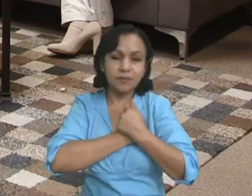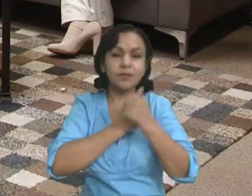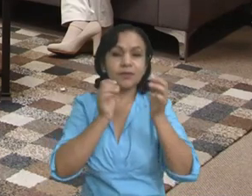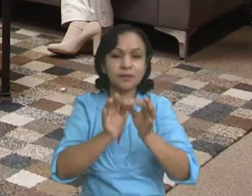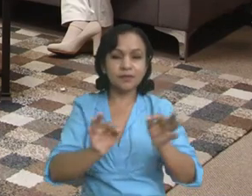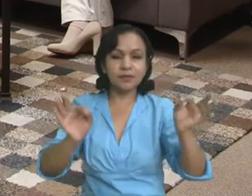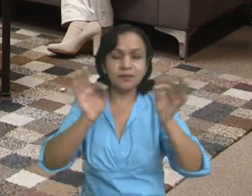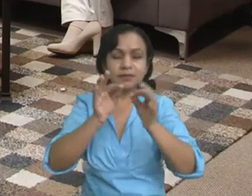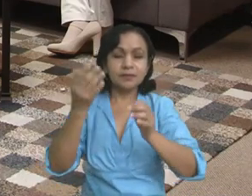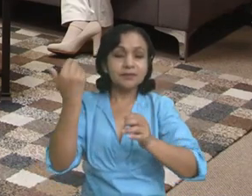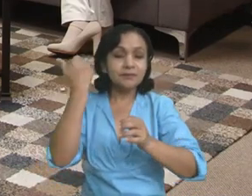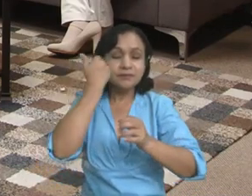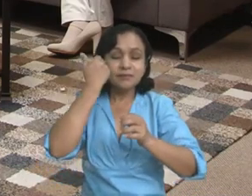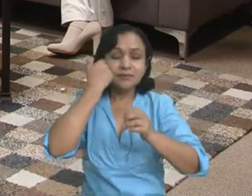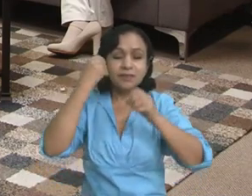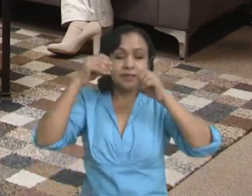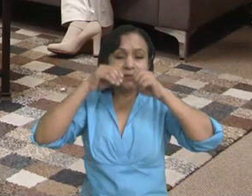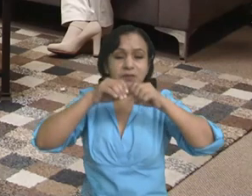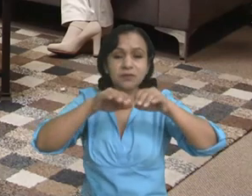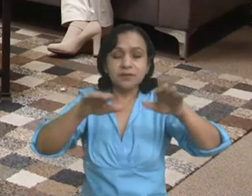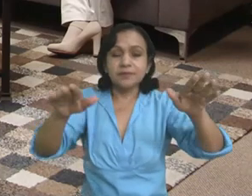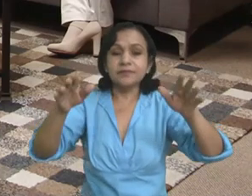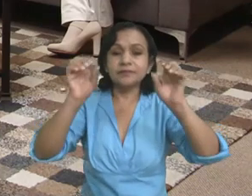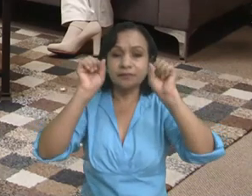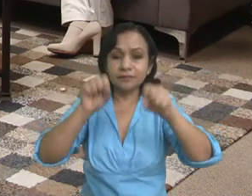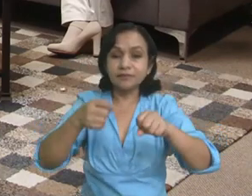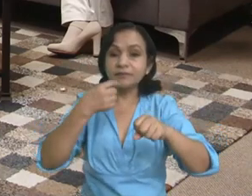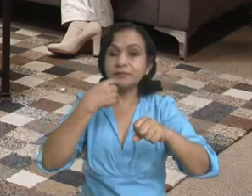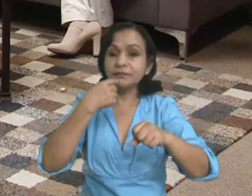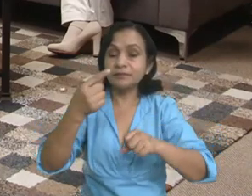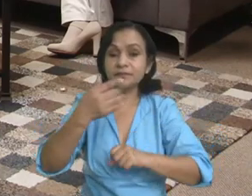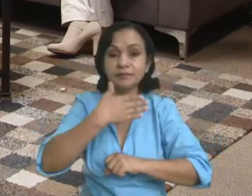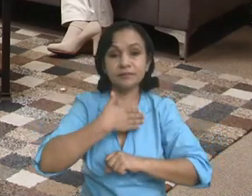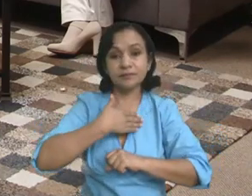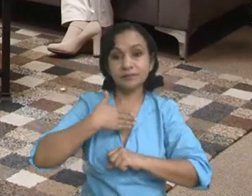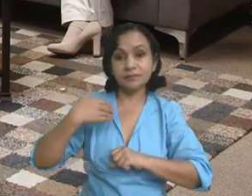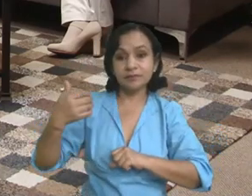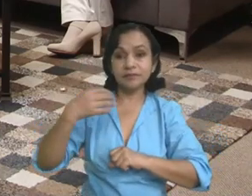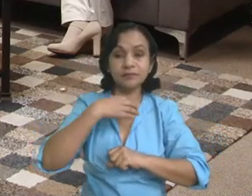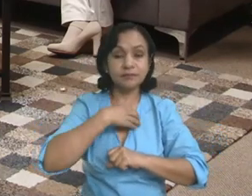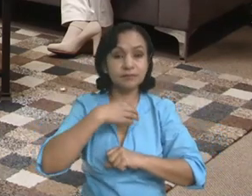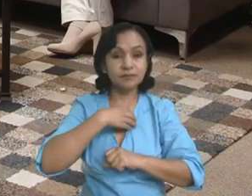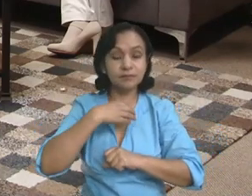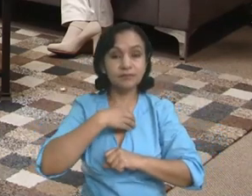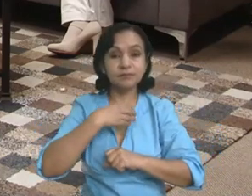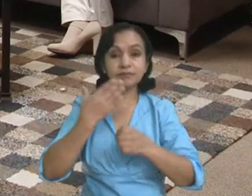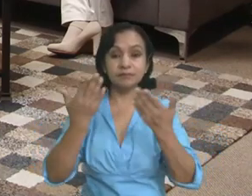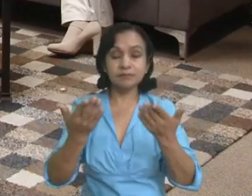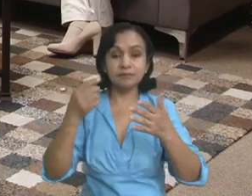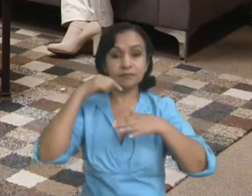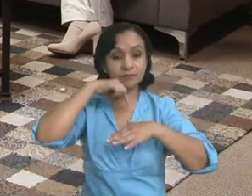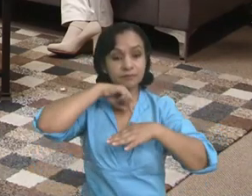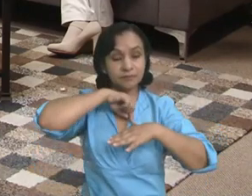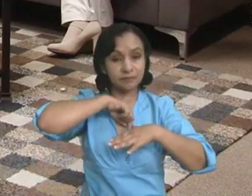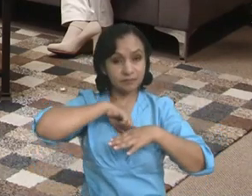de virus, de pandemia, y yo creo que hay que expresar, sacar lo mejor de nuestro ser,